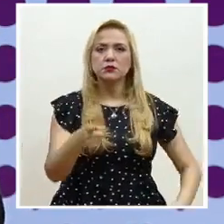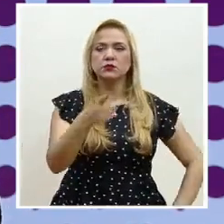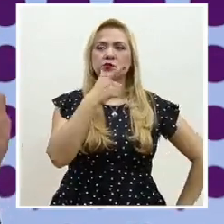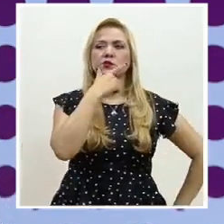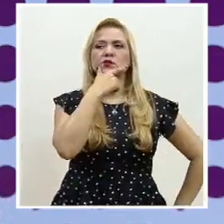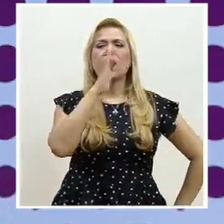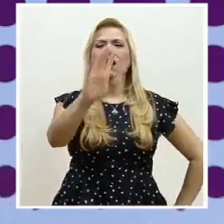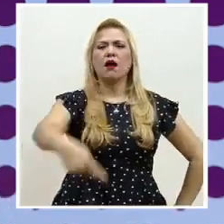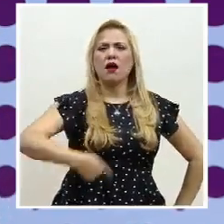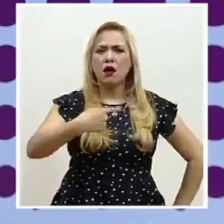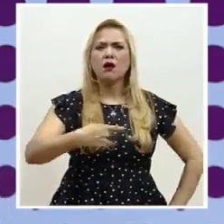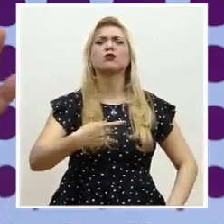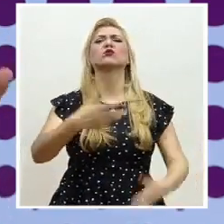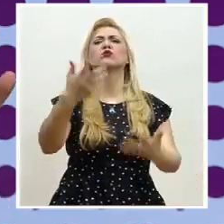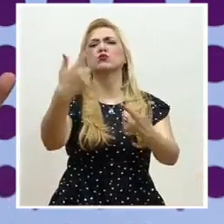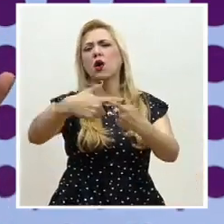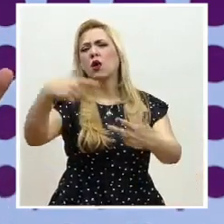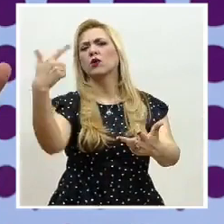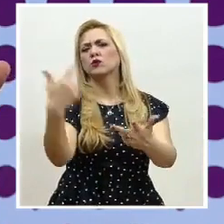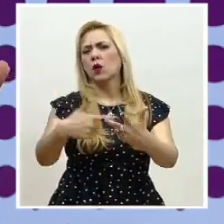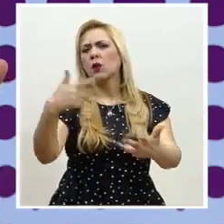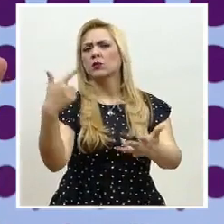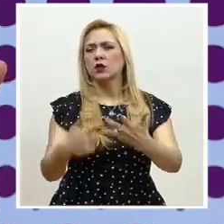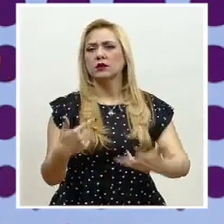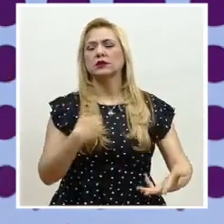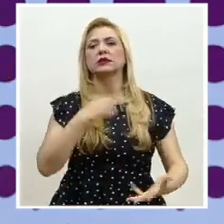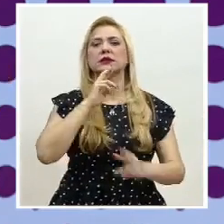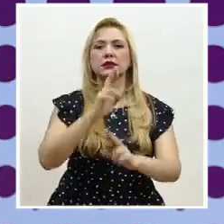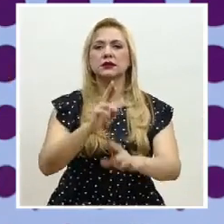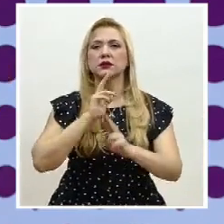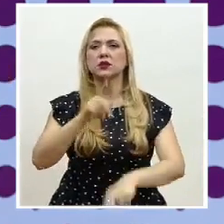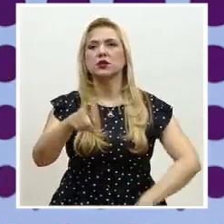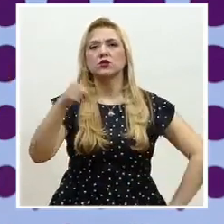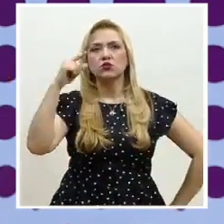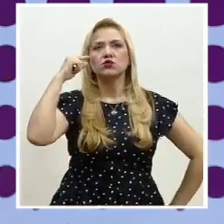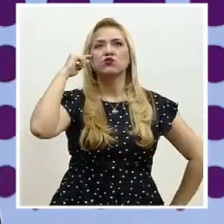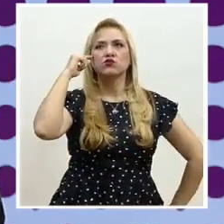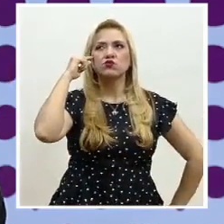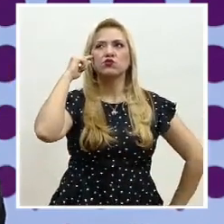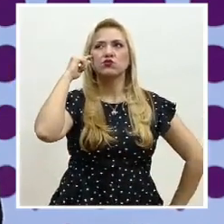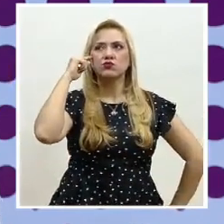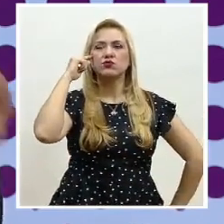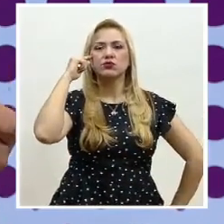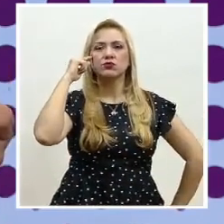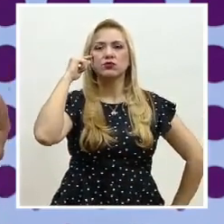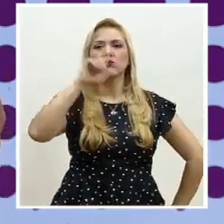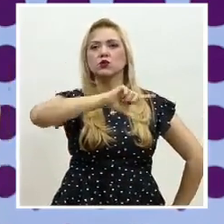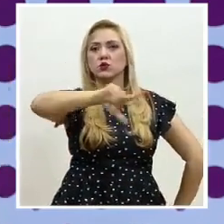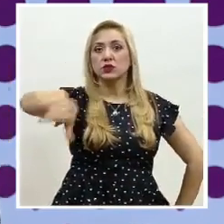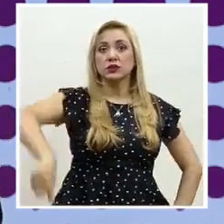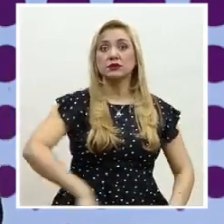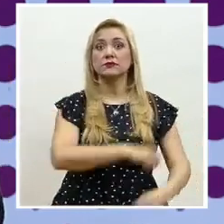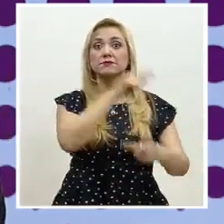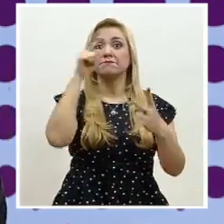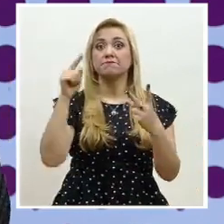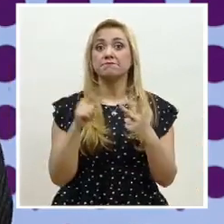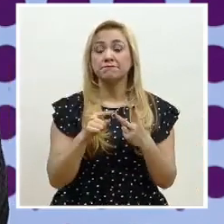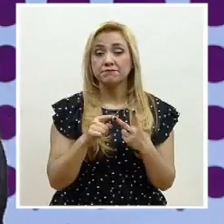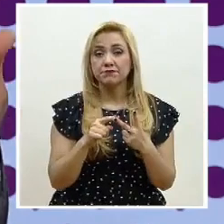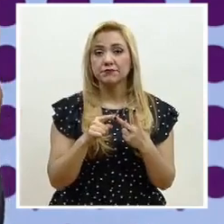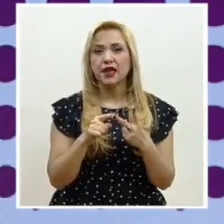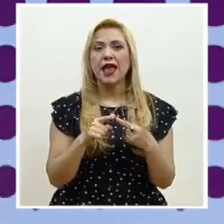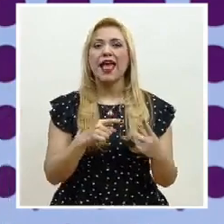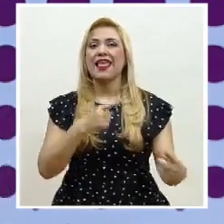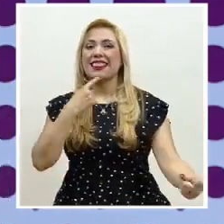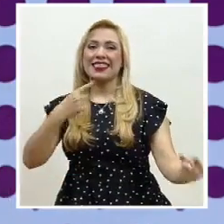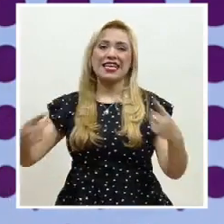serie de cuestionamientos para ver cuál es su postura. Ya que tenemos la postura, nos pone el siguiente ejercicio. Vamos a hacer una